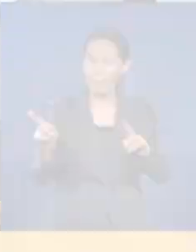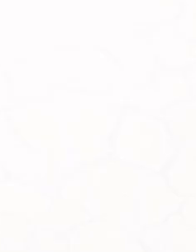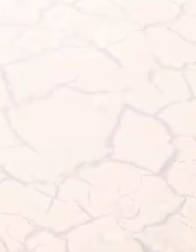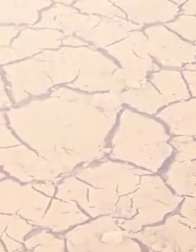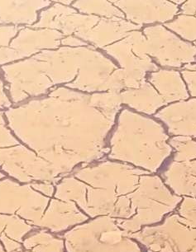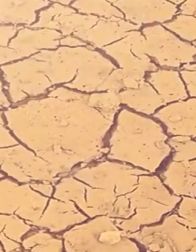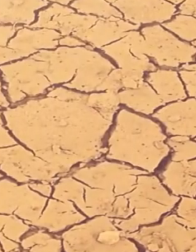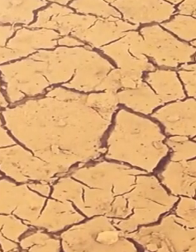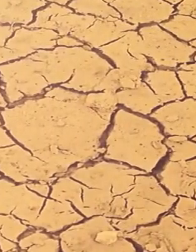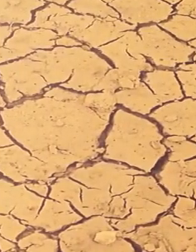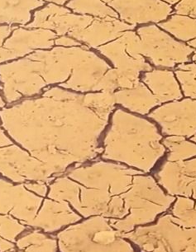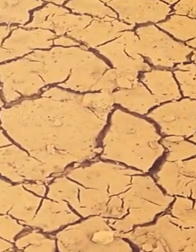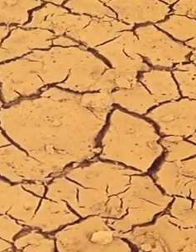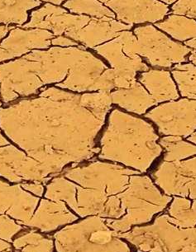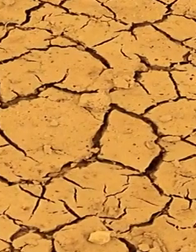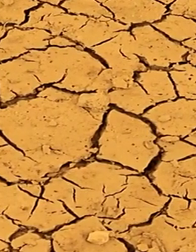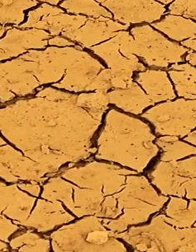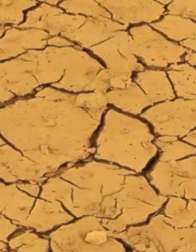lado